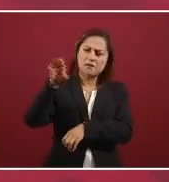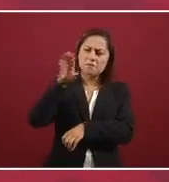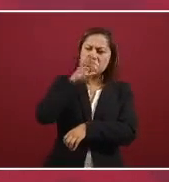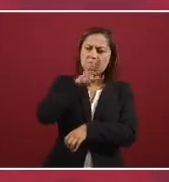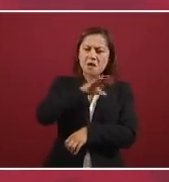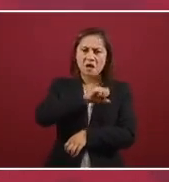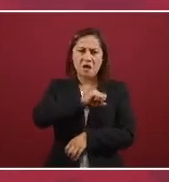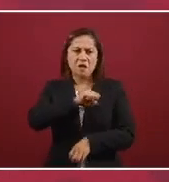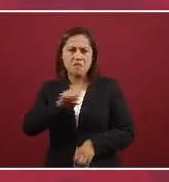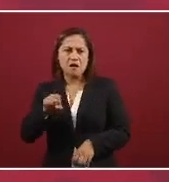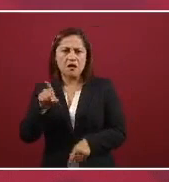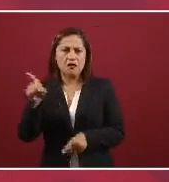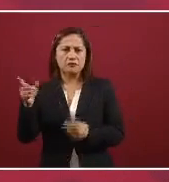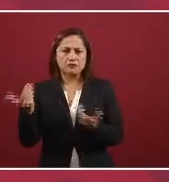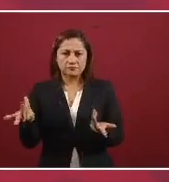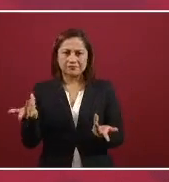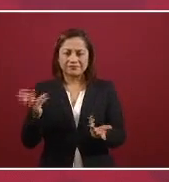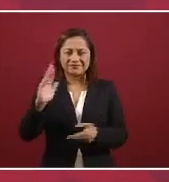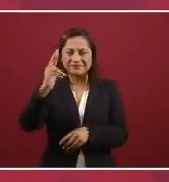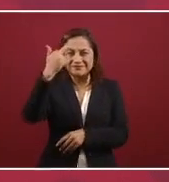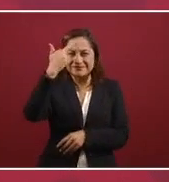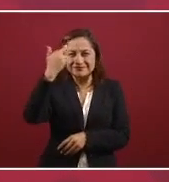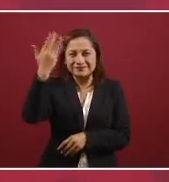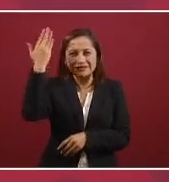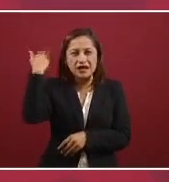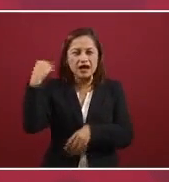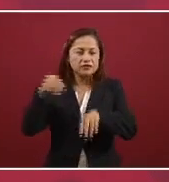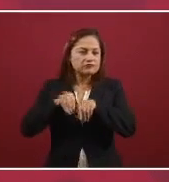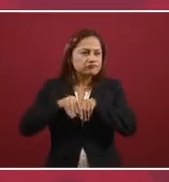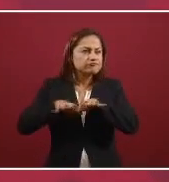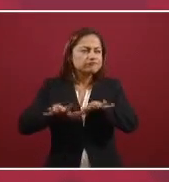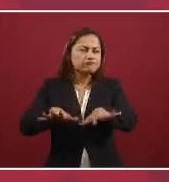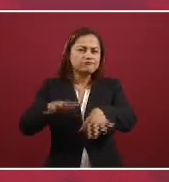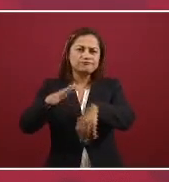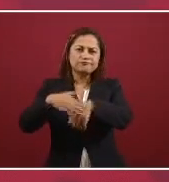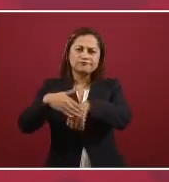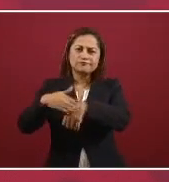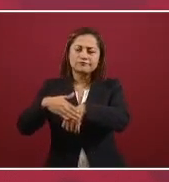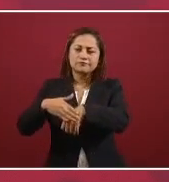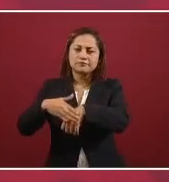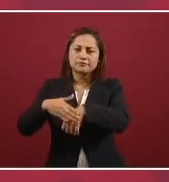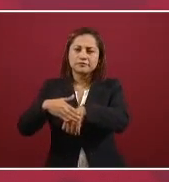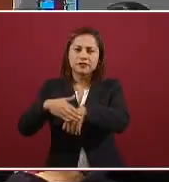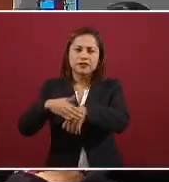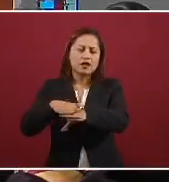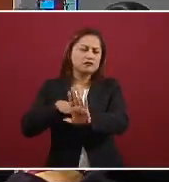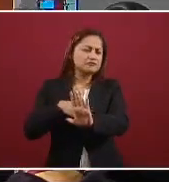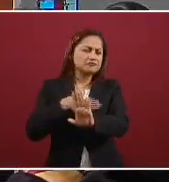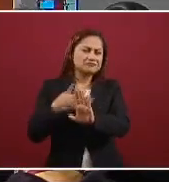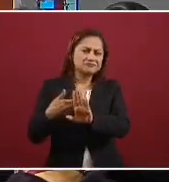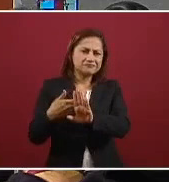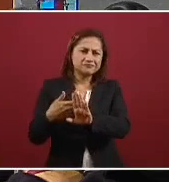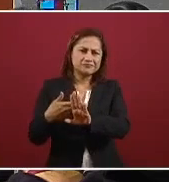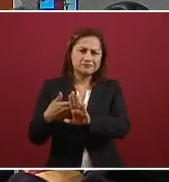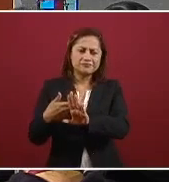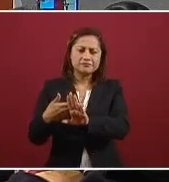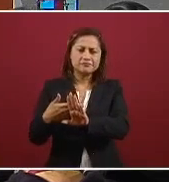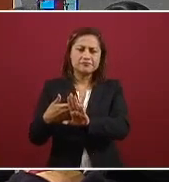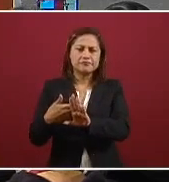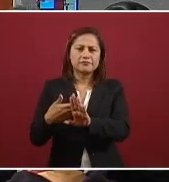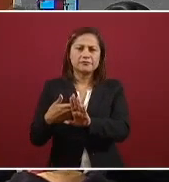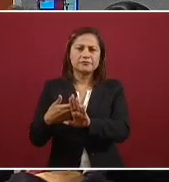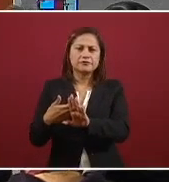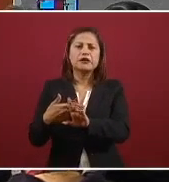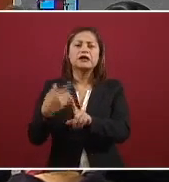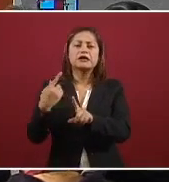como hubo una campaña, si se acuerdan, en contra de los que se